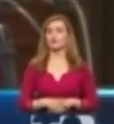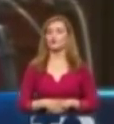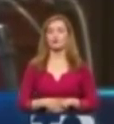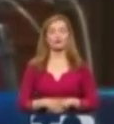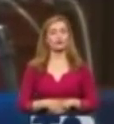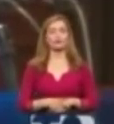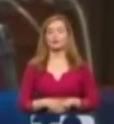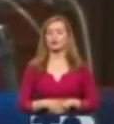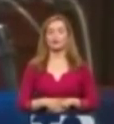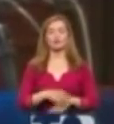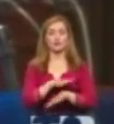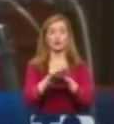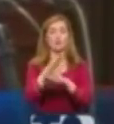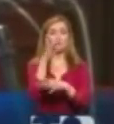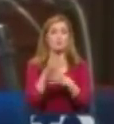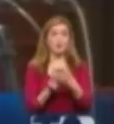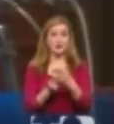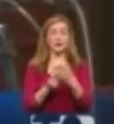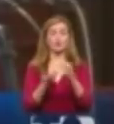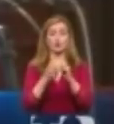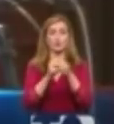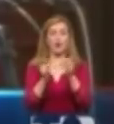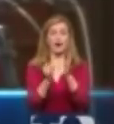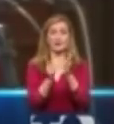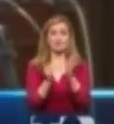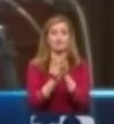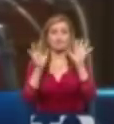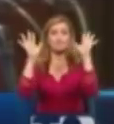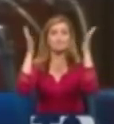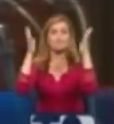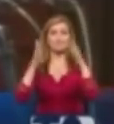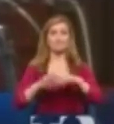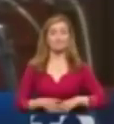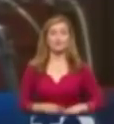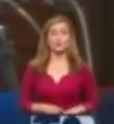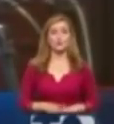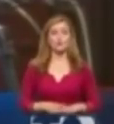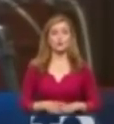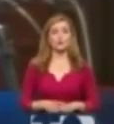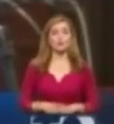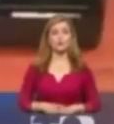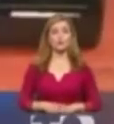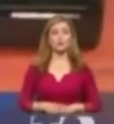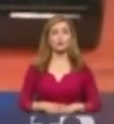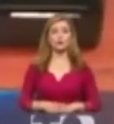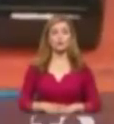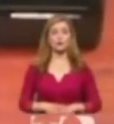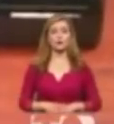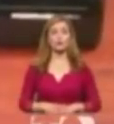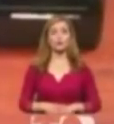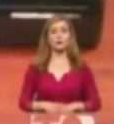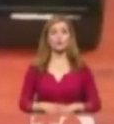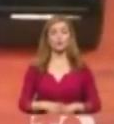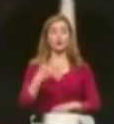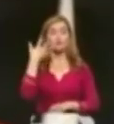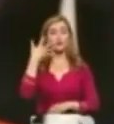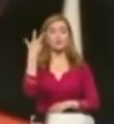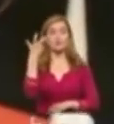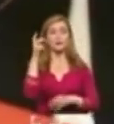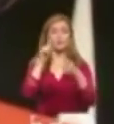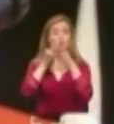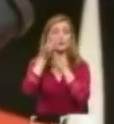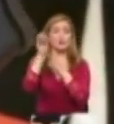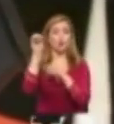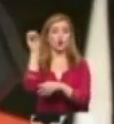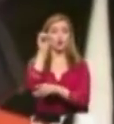forma sobre posibles fallas o alertas de los dispositivos de vigilancia electrónica. Incluso del 13 al 20 de octubre